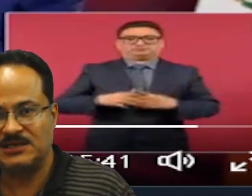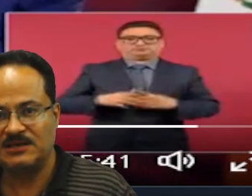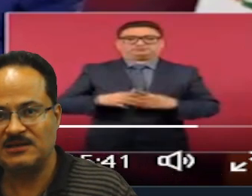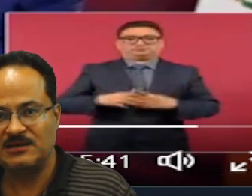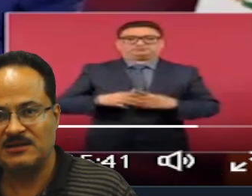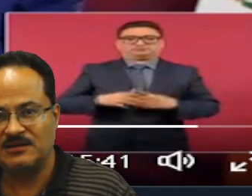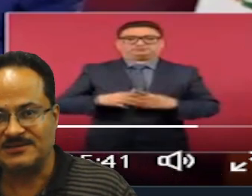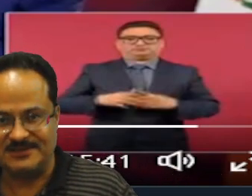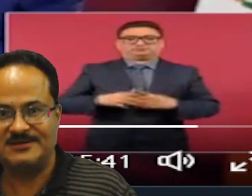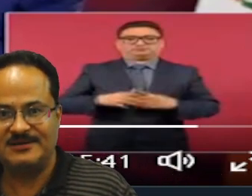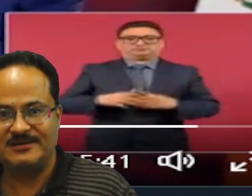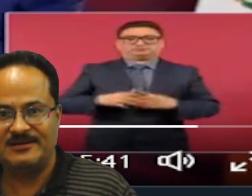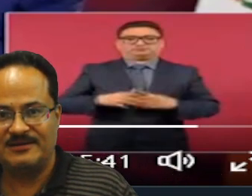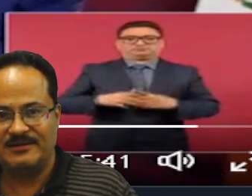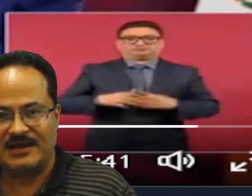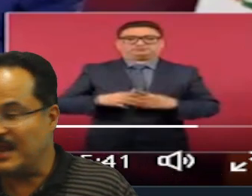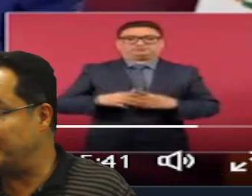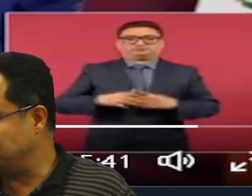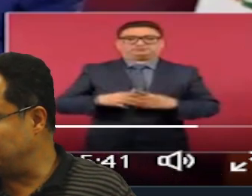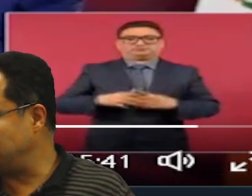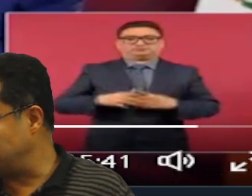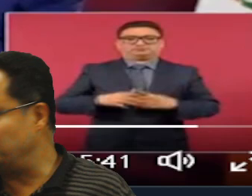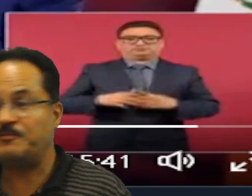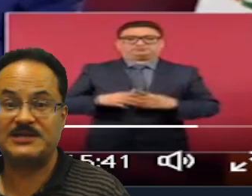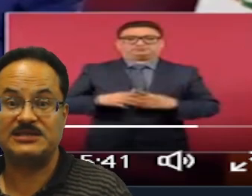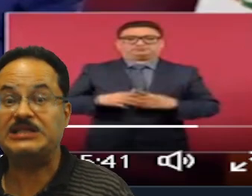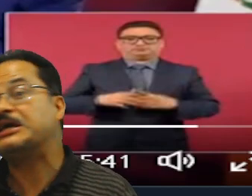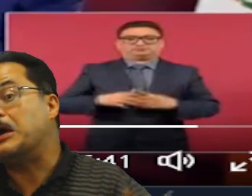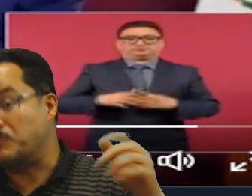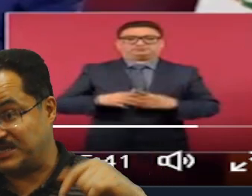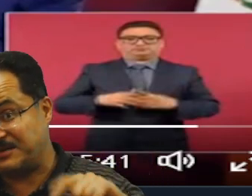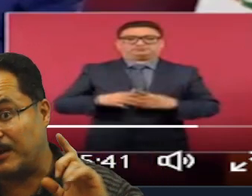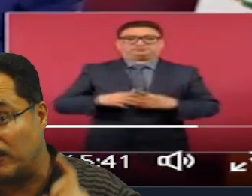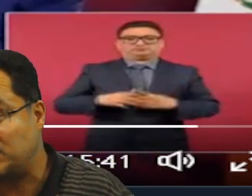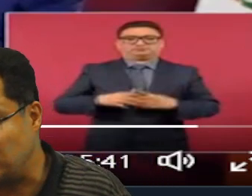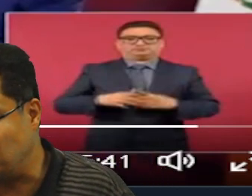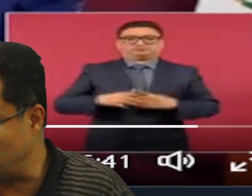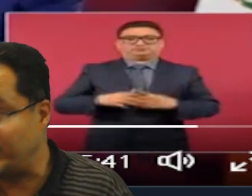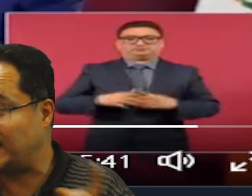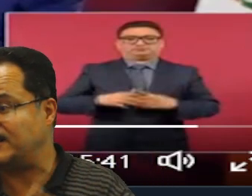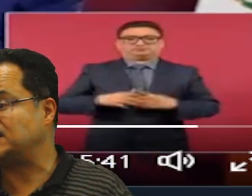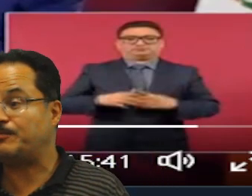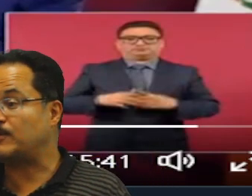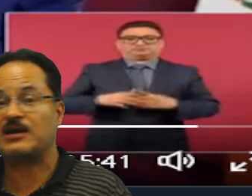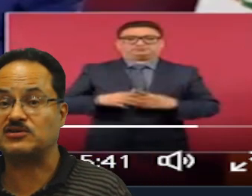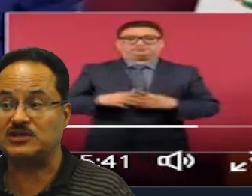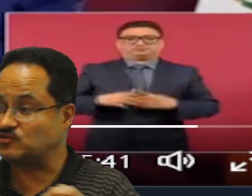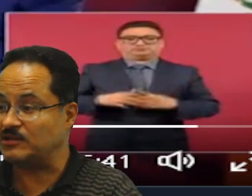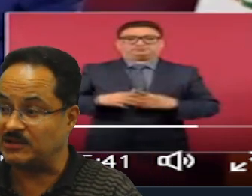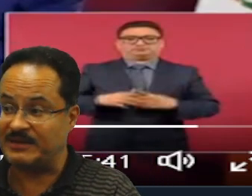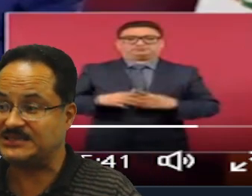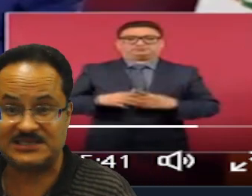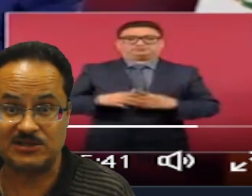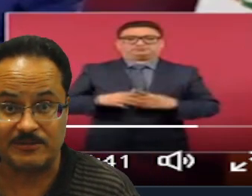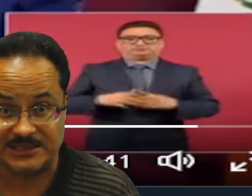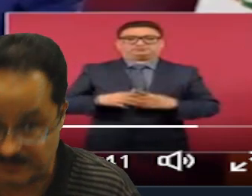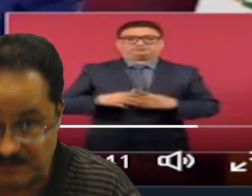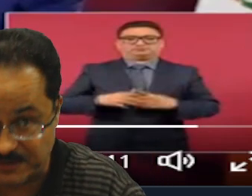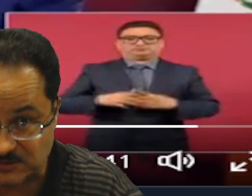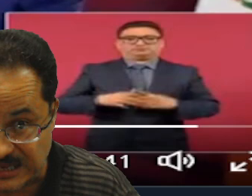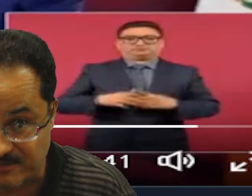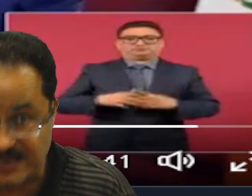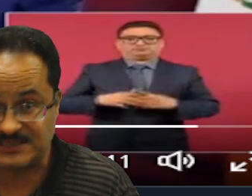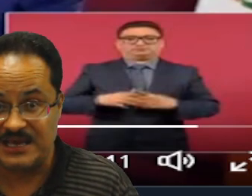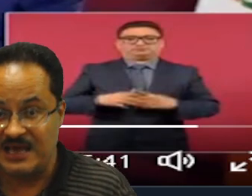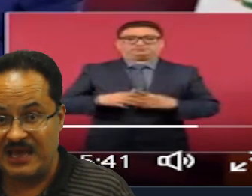culpas qué lamentable tener un presidente que aunque se bajó el sueldo no deja de ser poca cosa un sueldo de más de 120